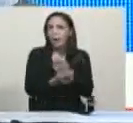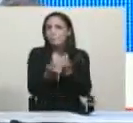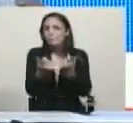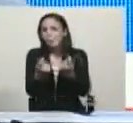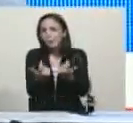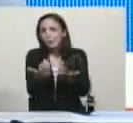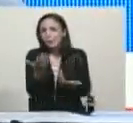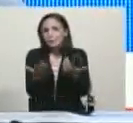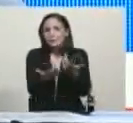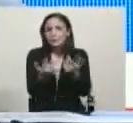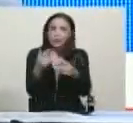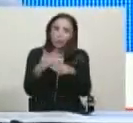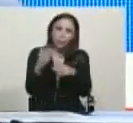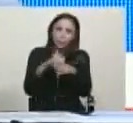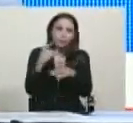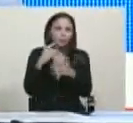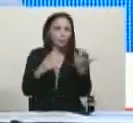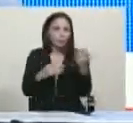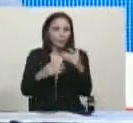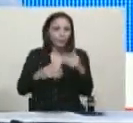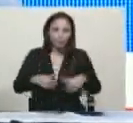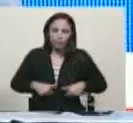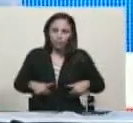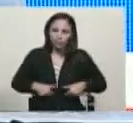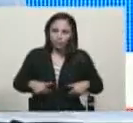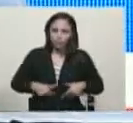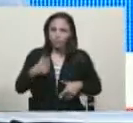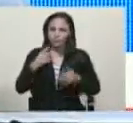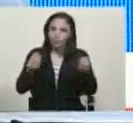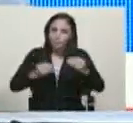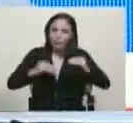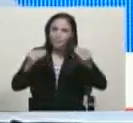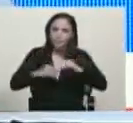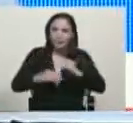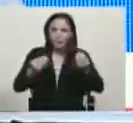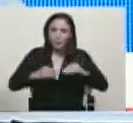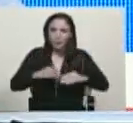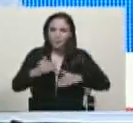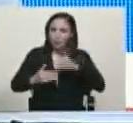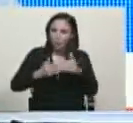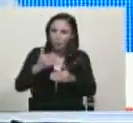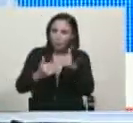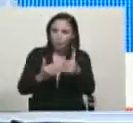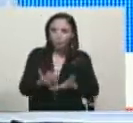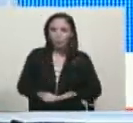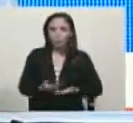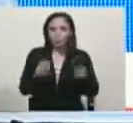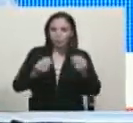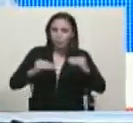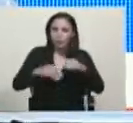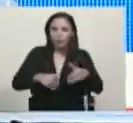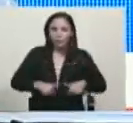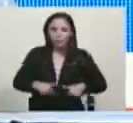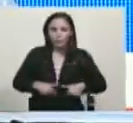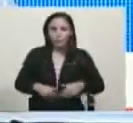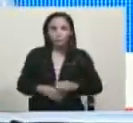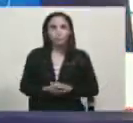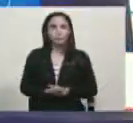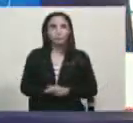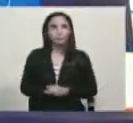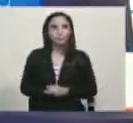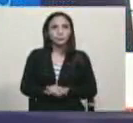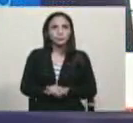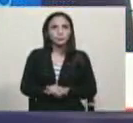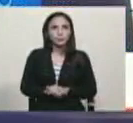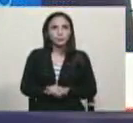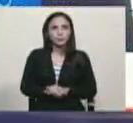Hemos aprendido a hacer mucho, a hacer más con menos. Mucho con poco y más con menos. Y tampoco